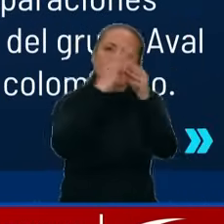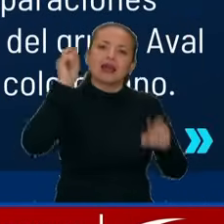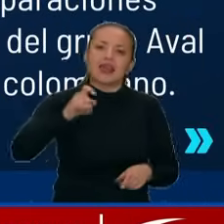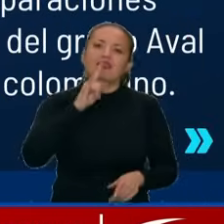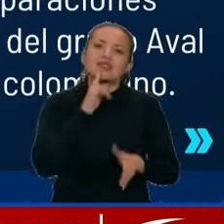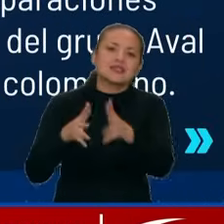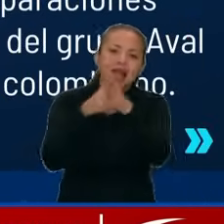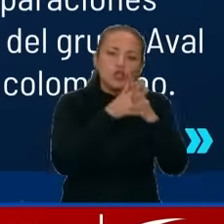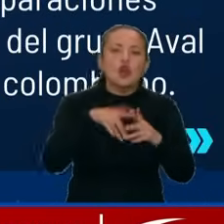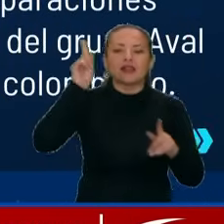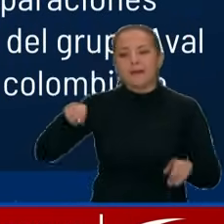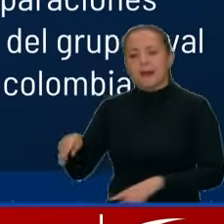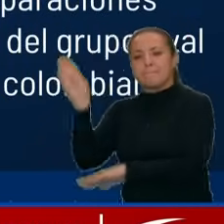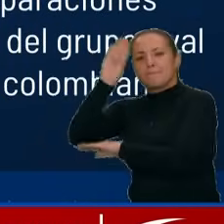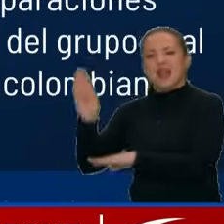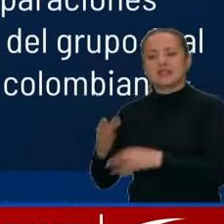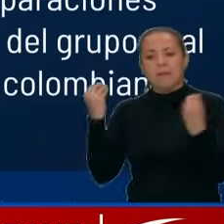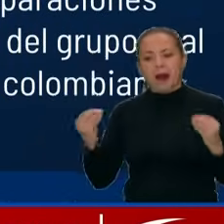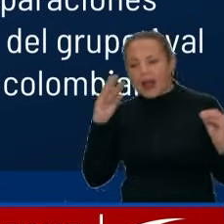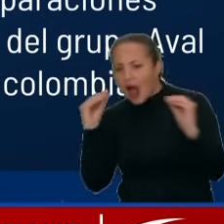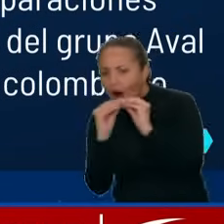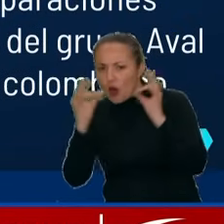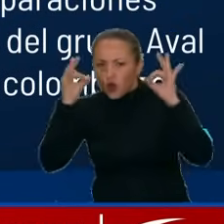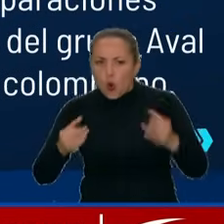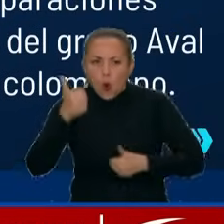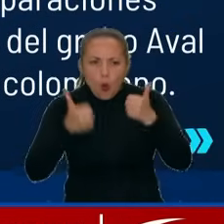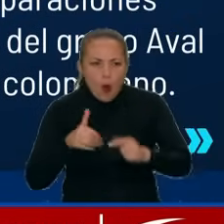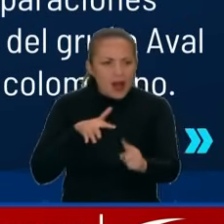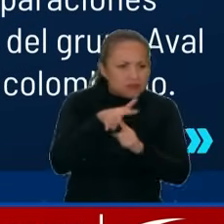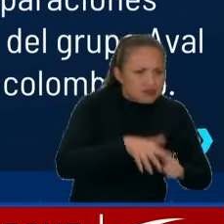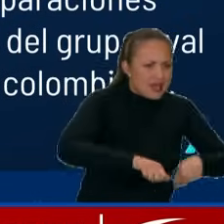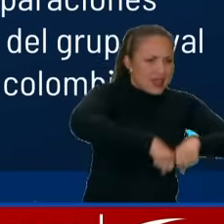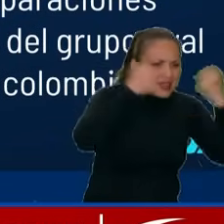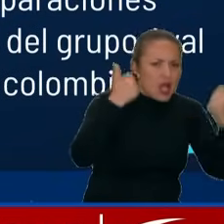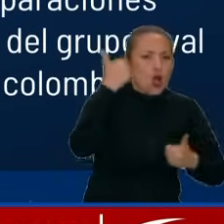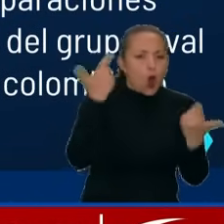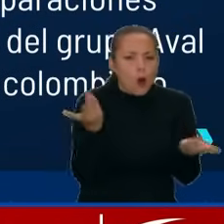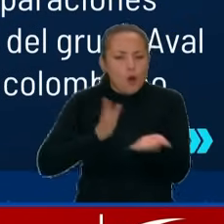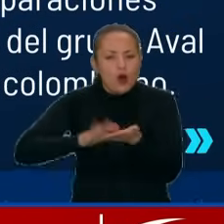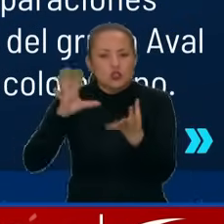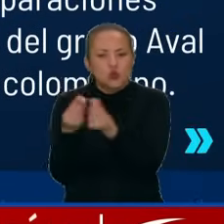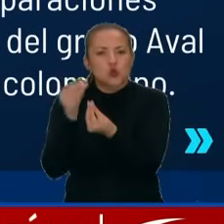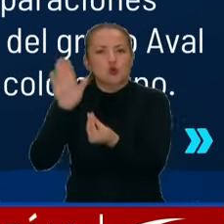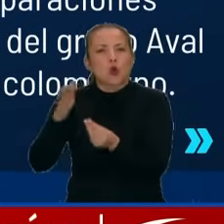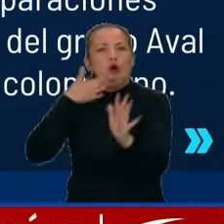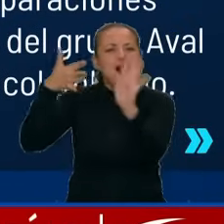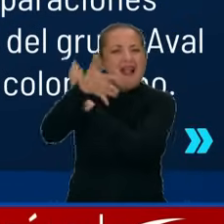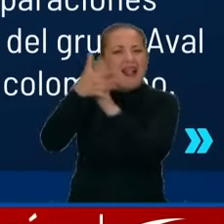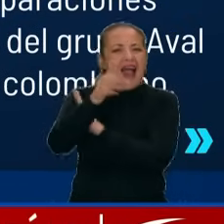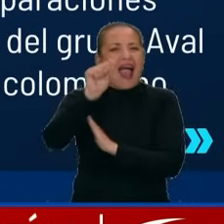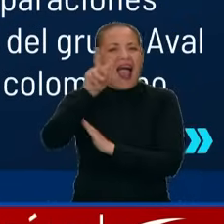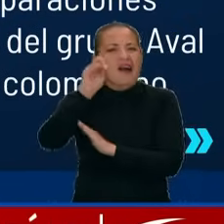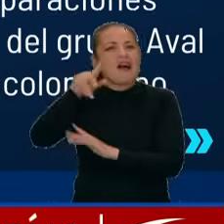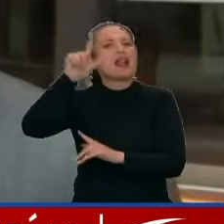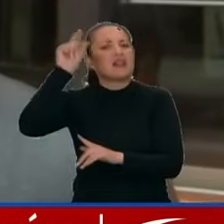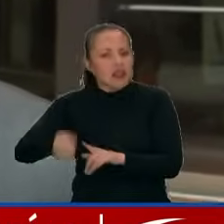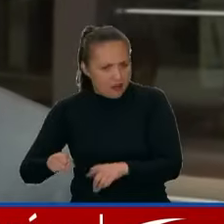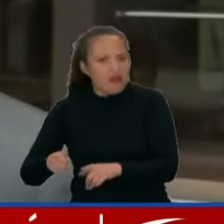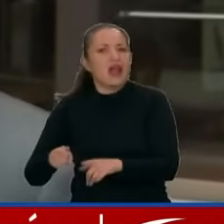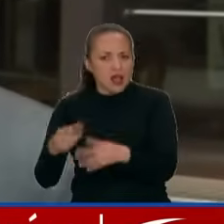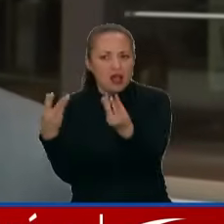y Brasil para establecer los daños y las reparaciones que la confesión del grupo aval le genera al Estado colombiano